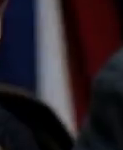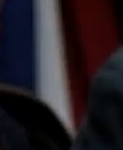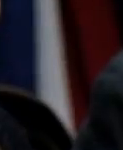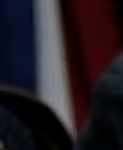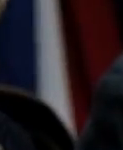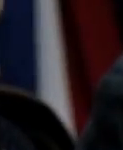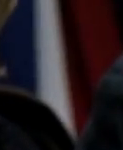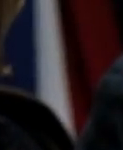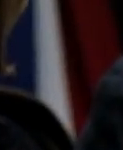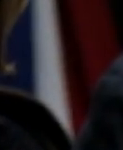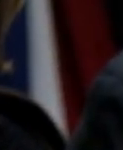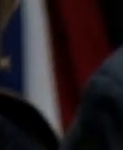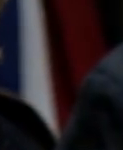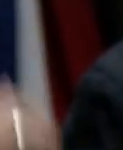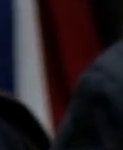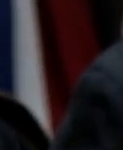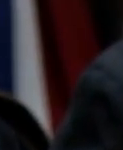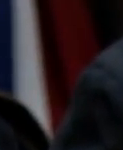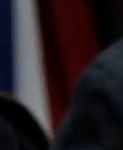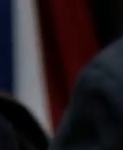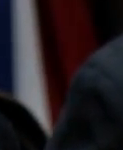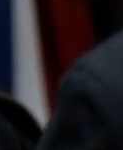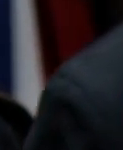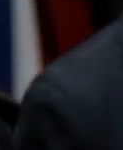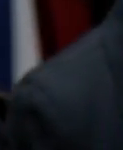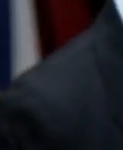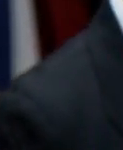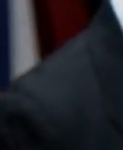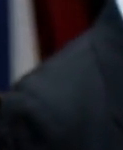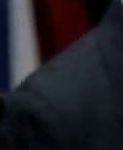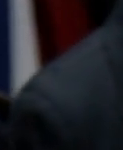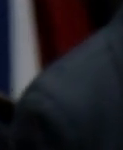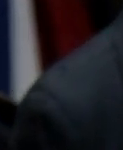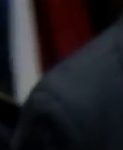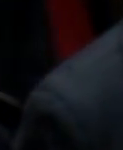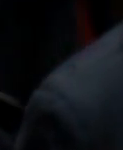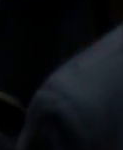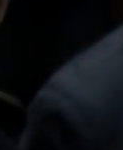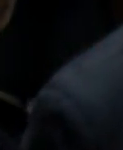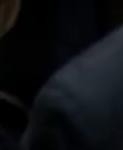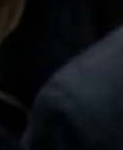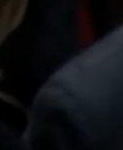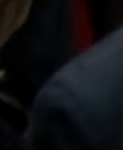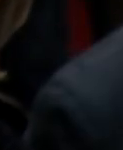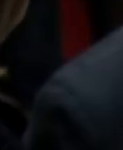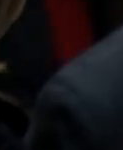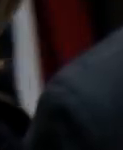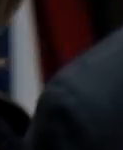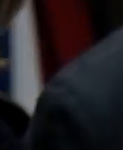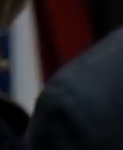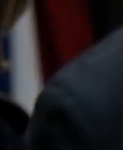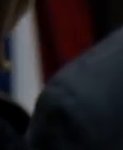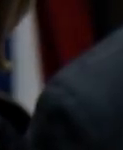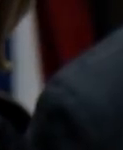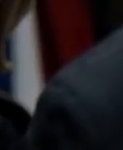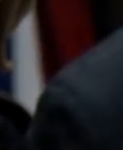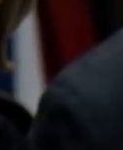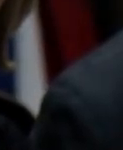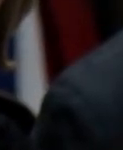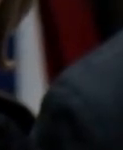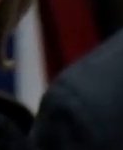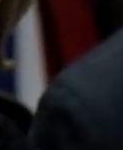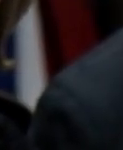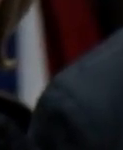Tiene la palabra el señor presidente de la República, don Luis Guillermo Solís Rivera, para presentar su mensaje a esta